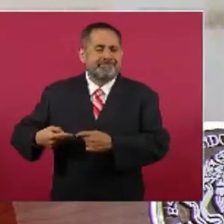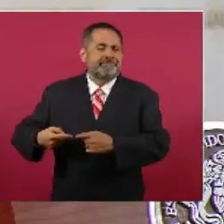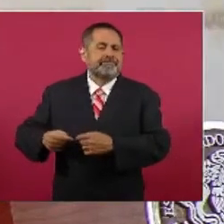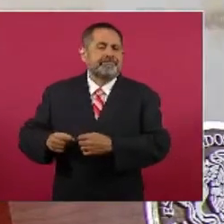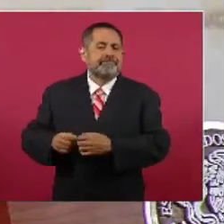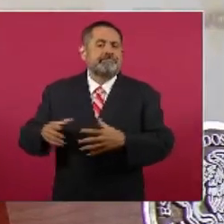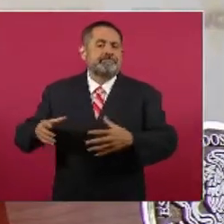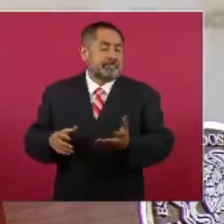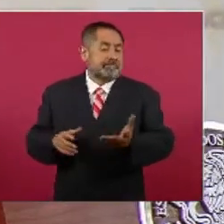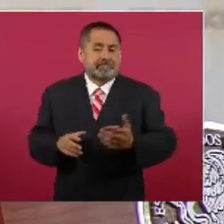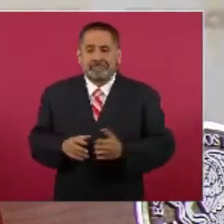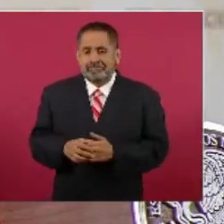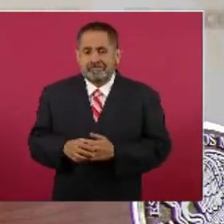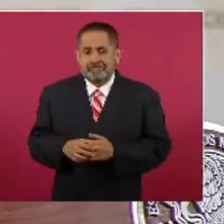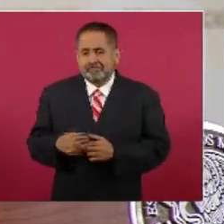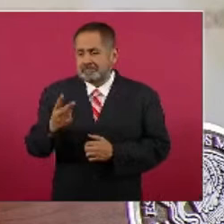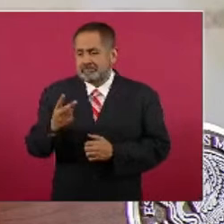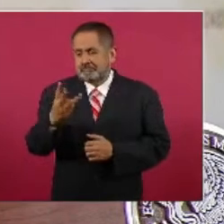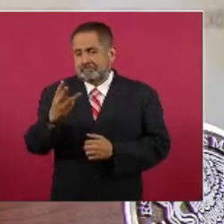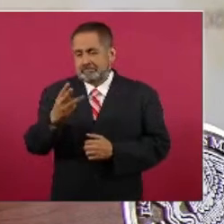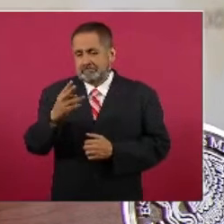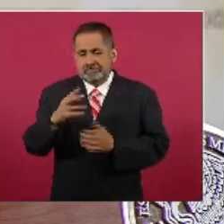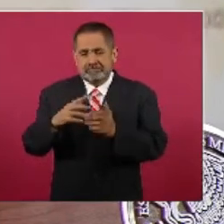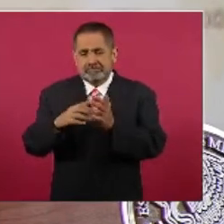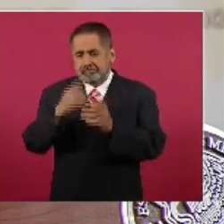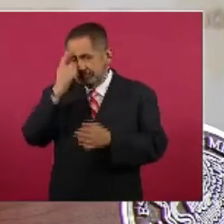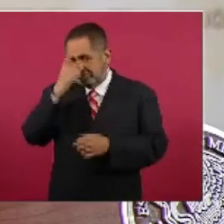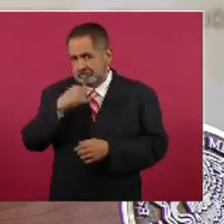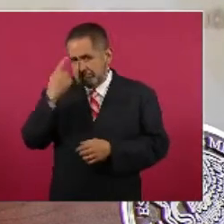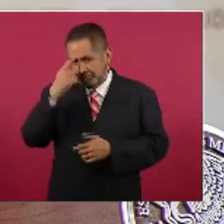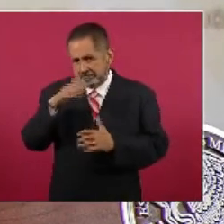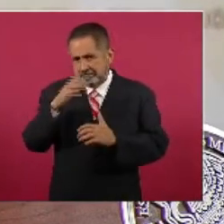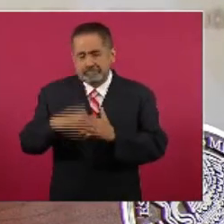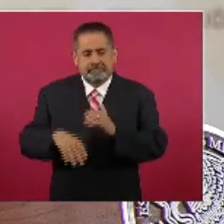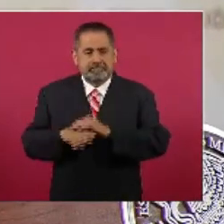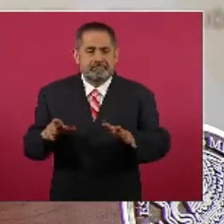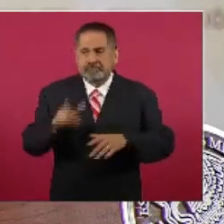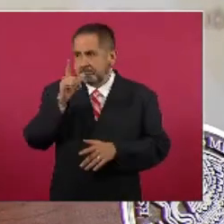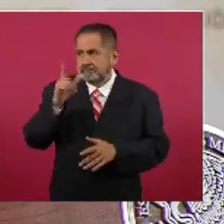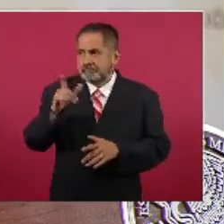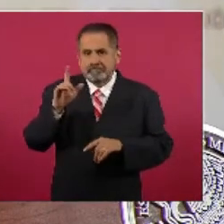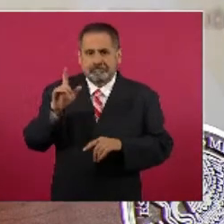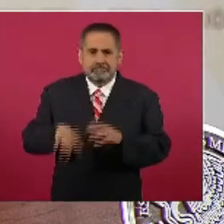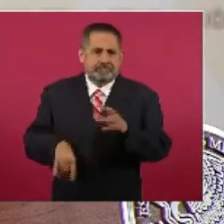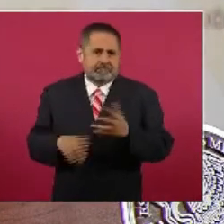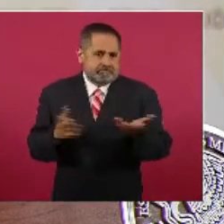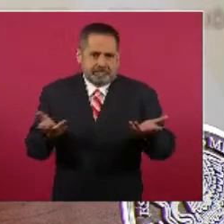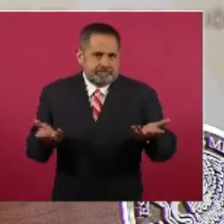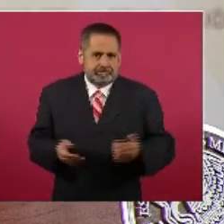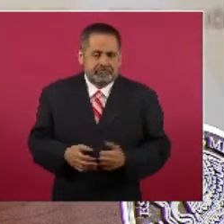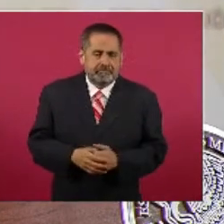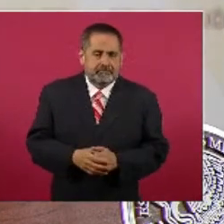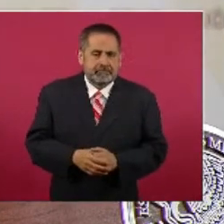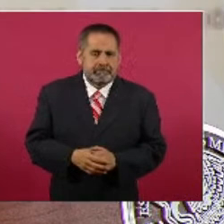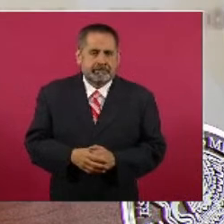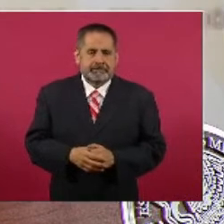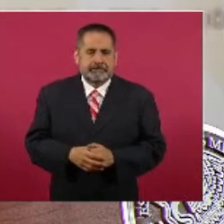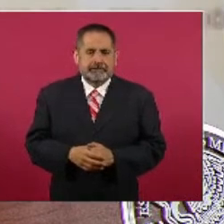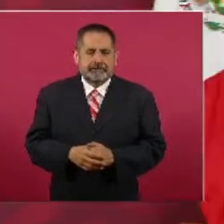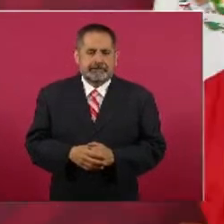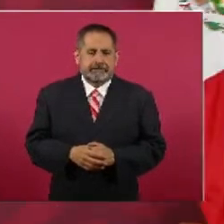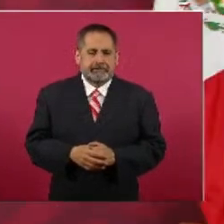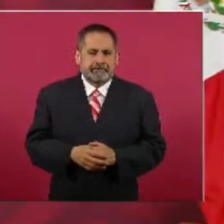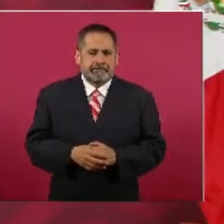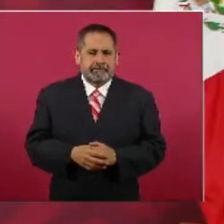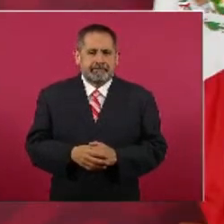y nada más 23 horas sería luz y bien